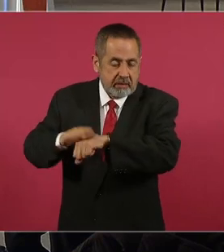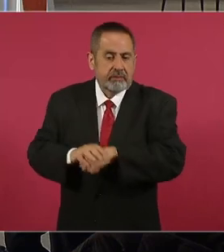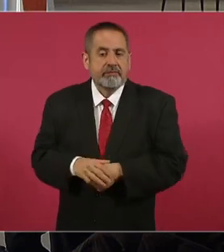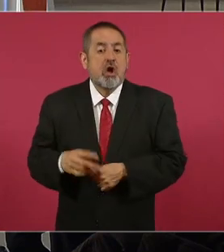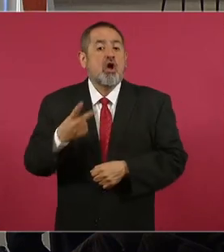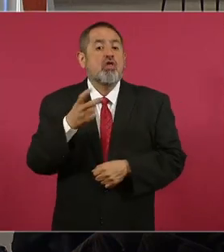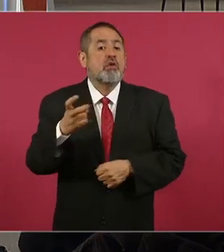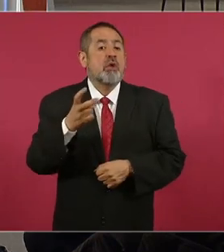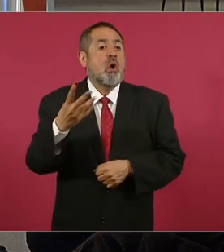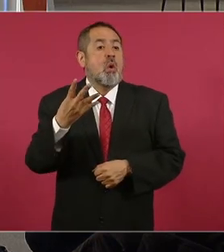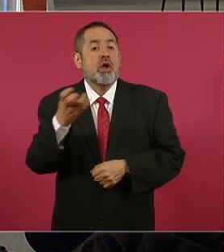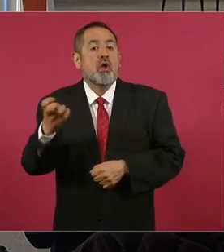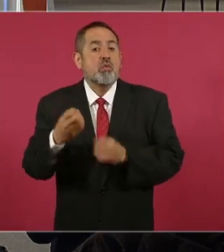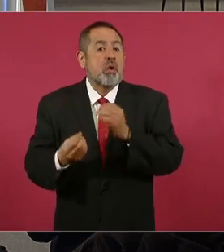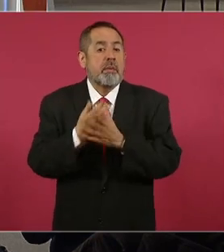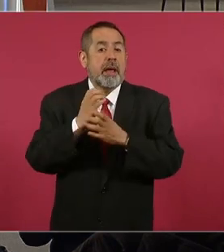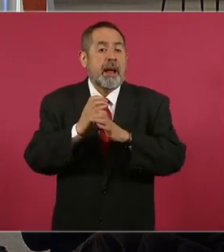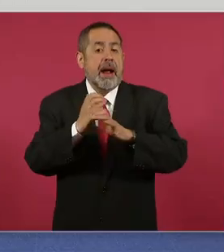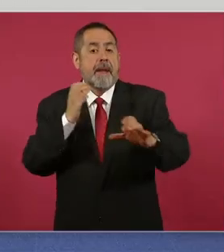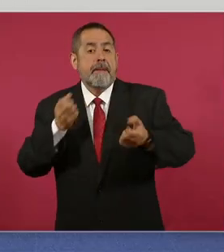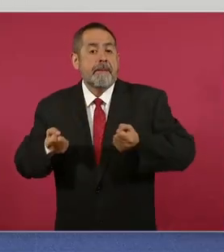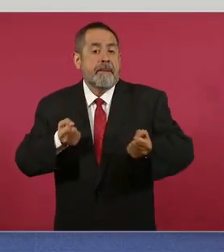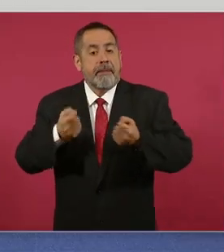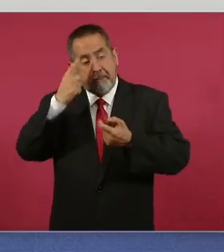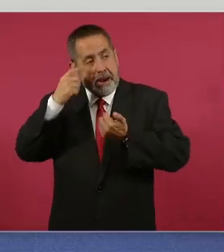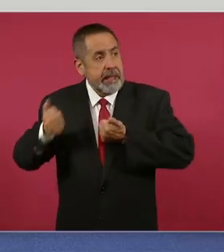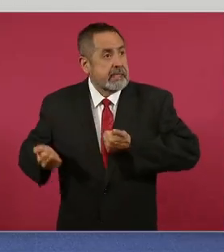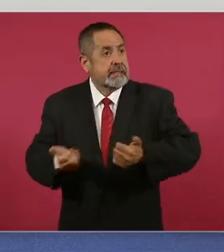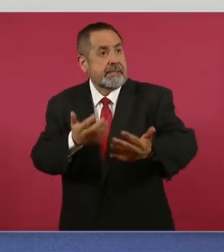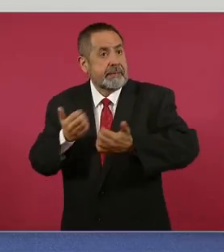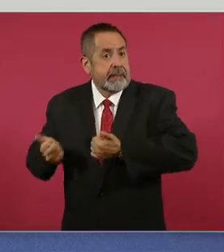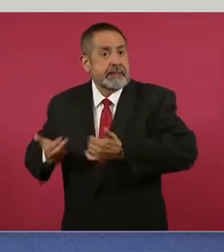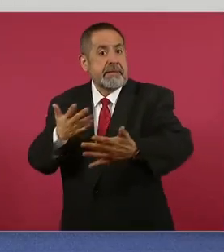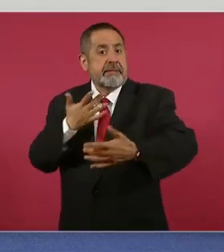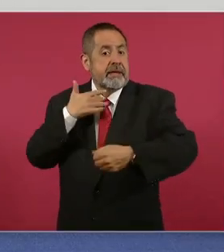2.400 nuevas pipas para la distribución de combustibles